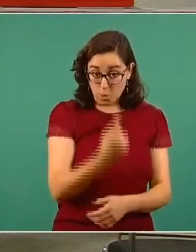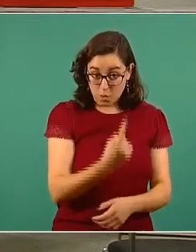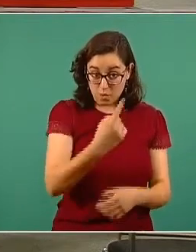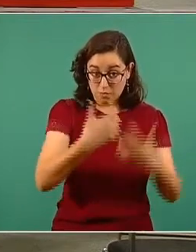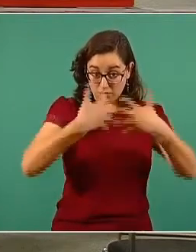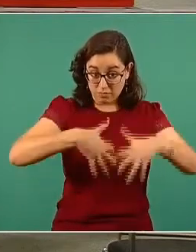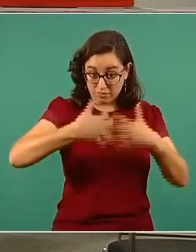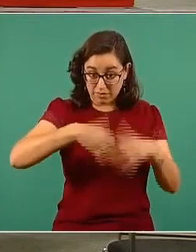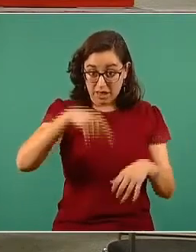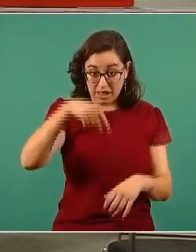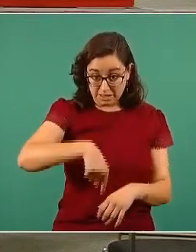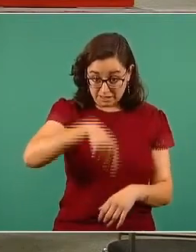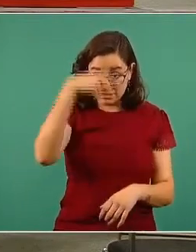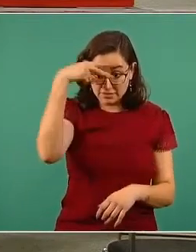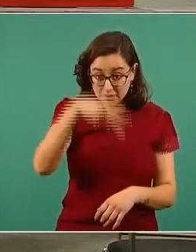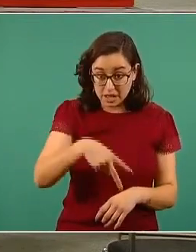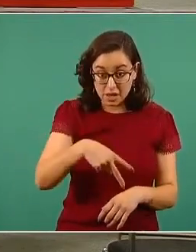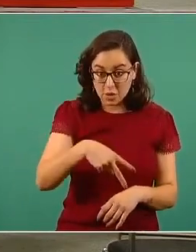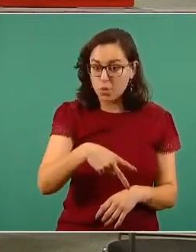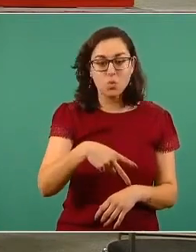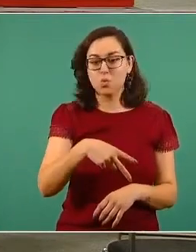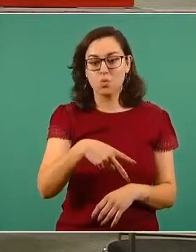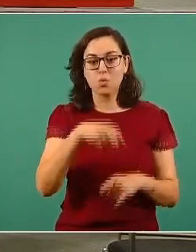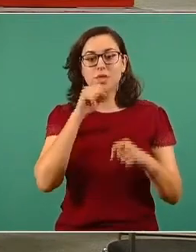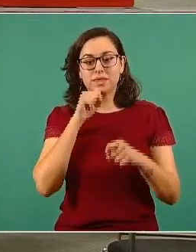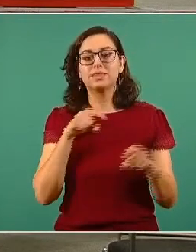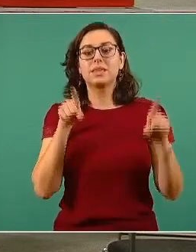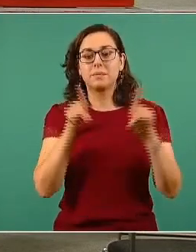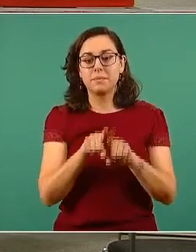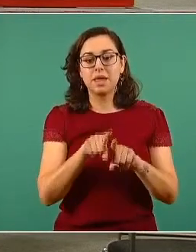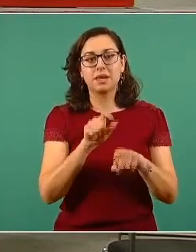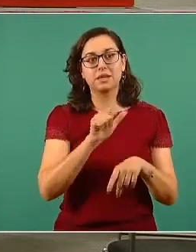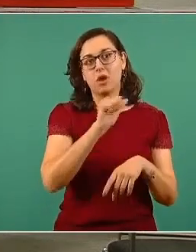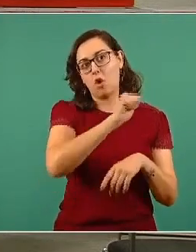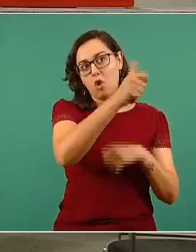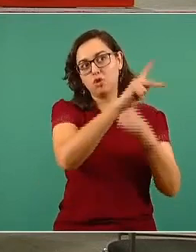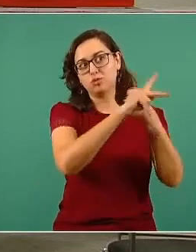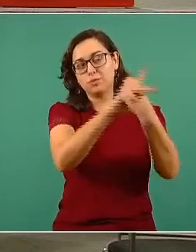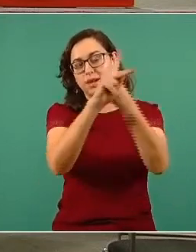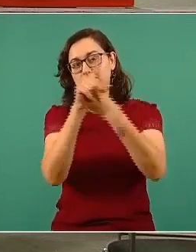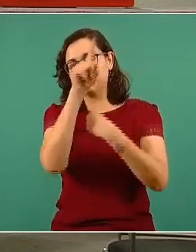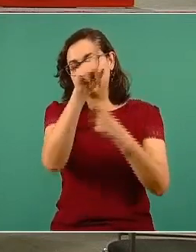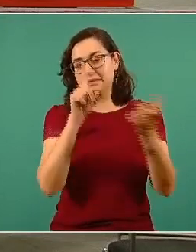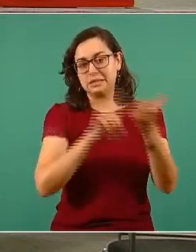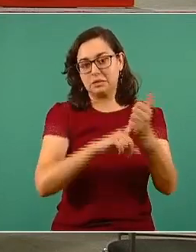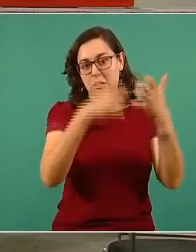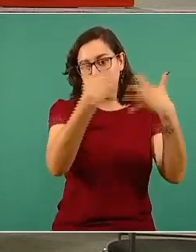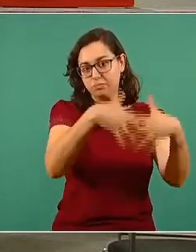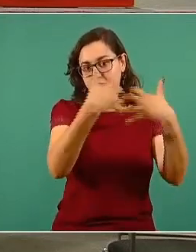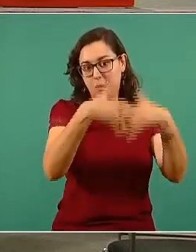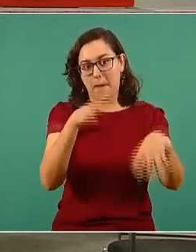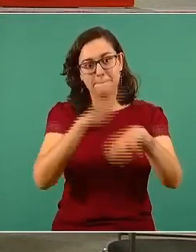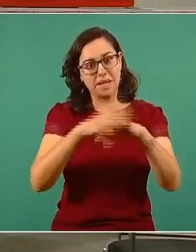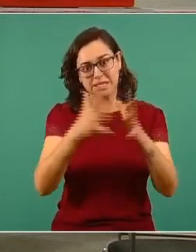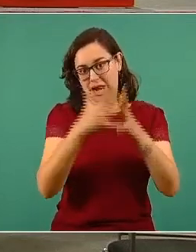en México, sino que la capacidad de producción de las distintas compañías ya es cada vez